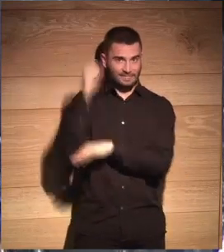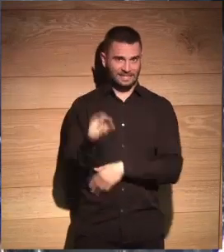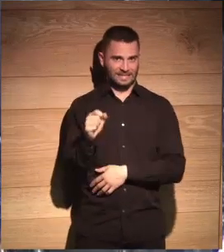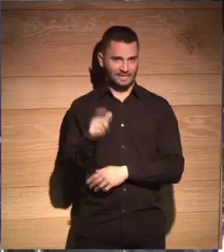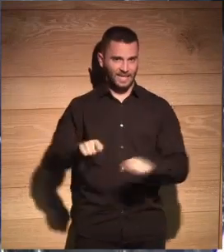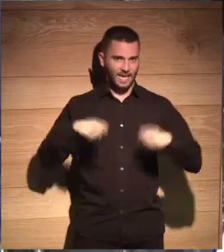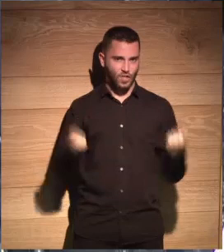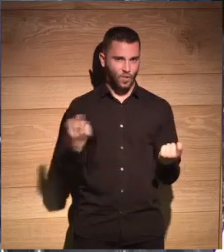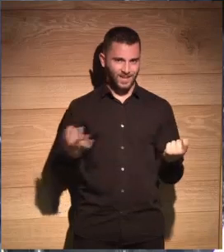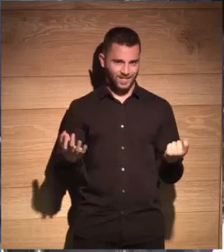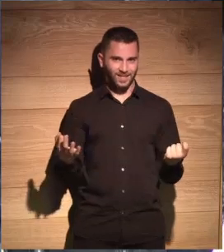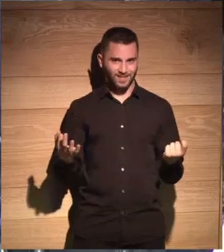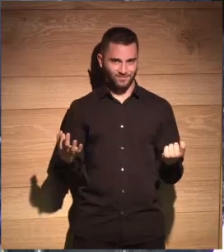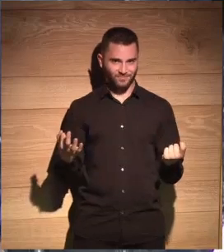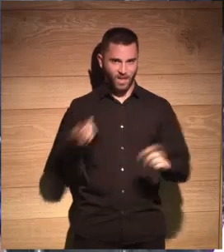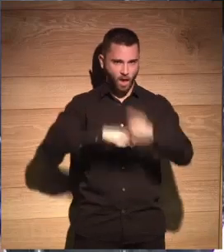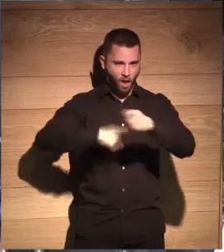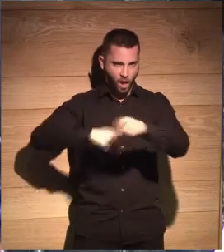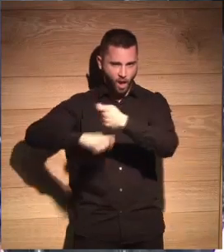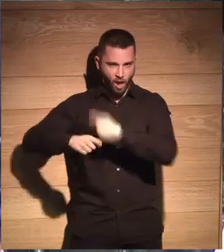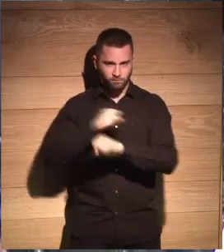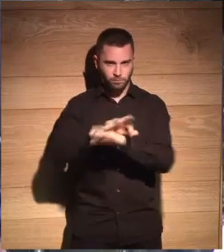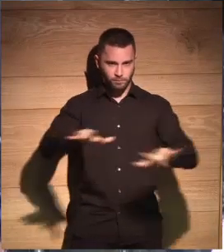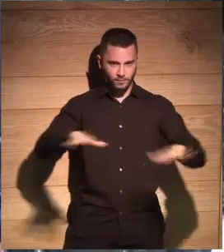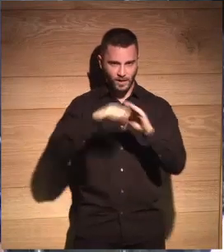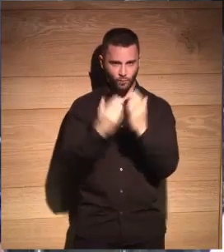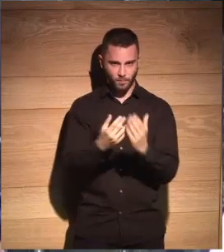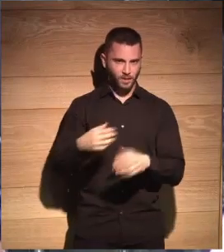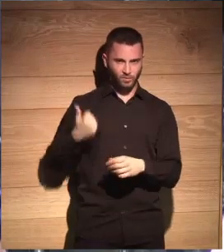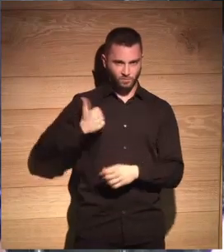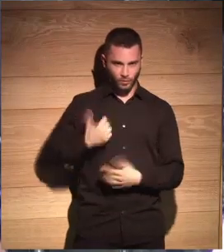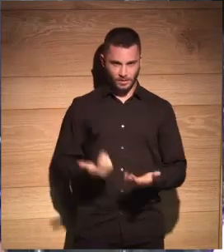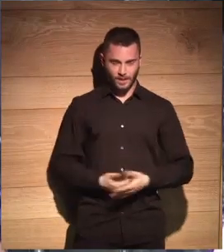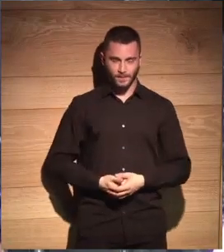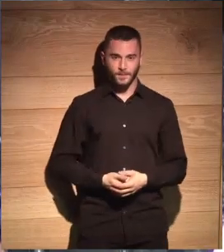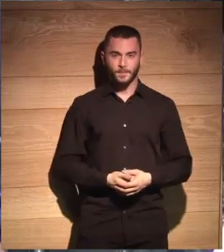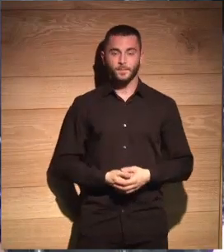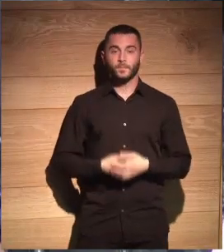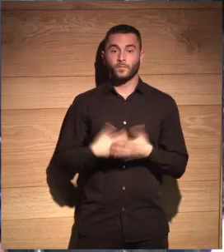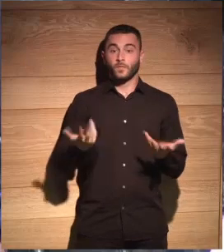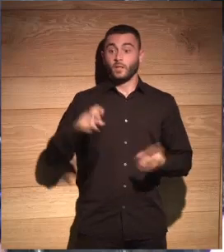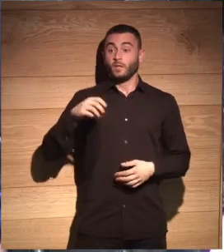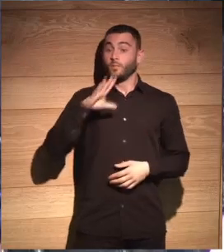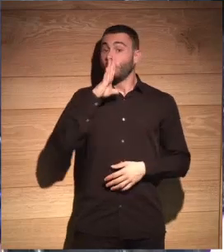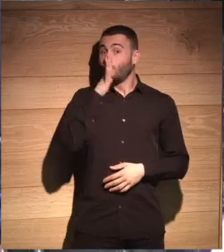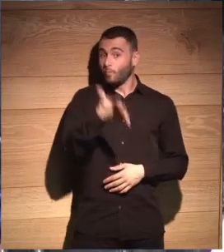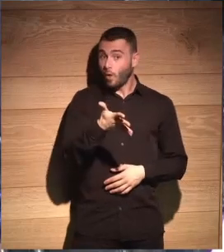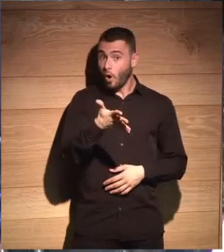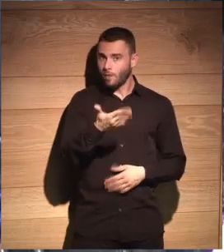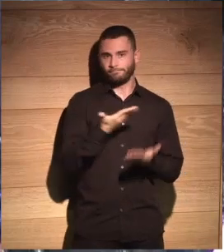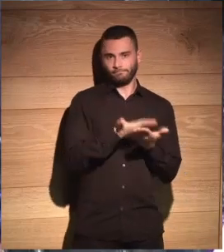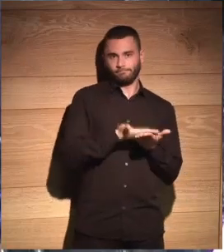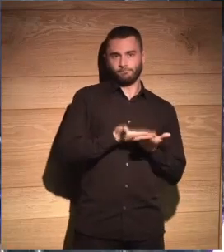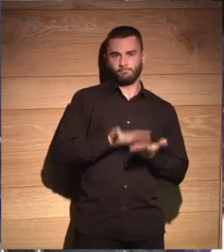casi natural es a explotar ese universo. Y, entre otras cosas, porque se genera una